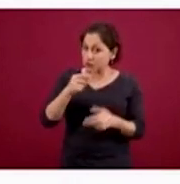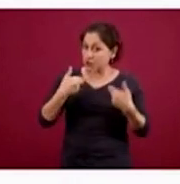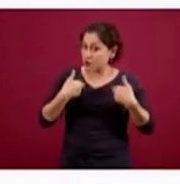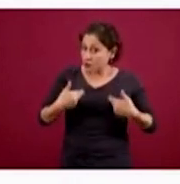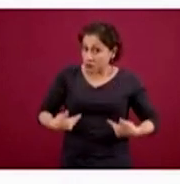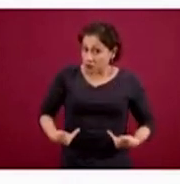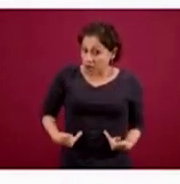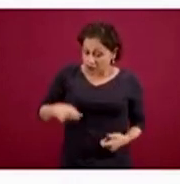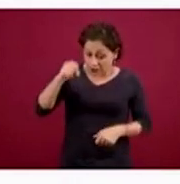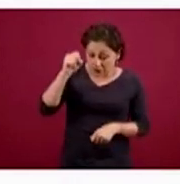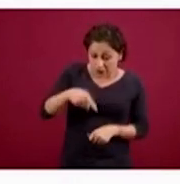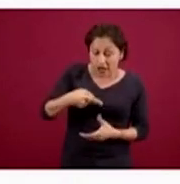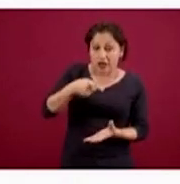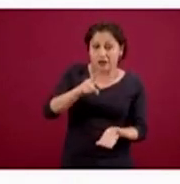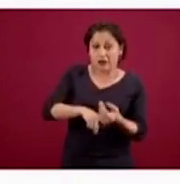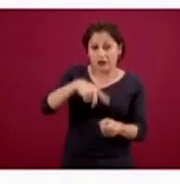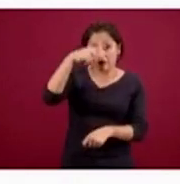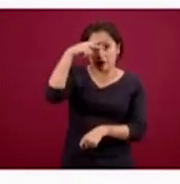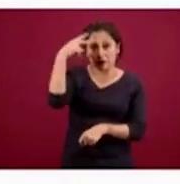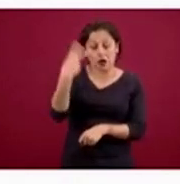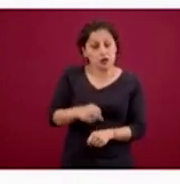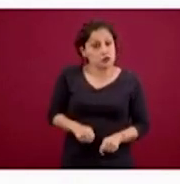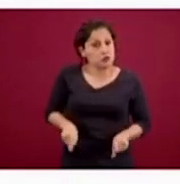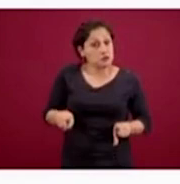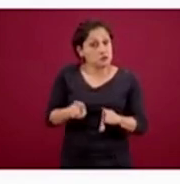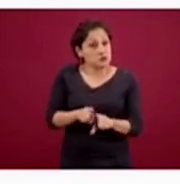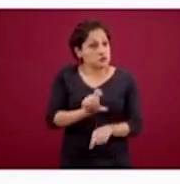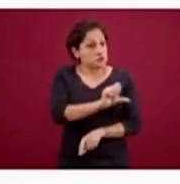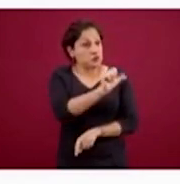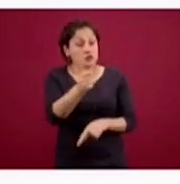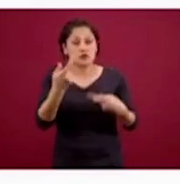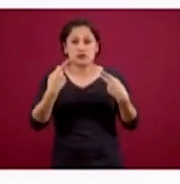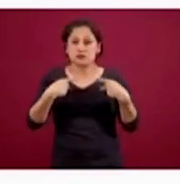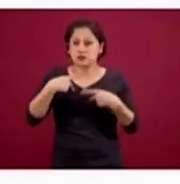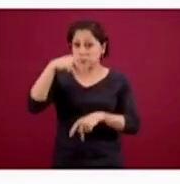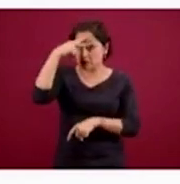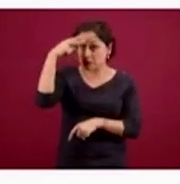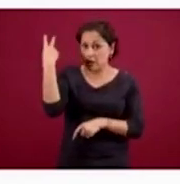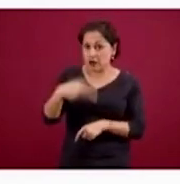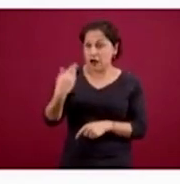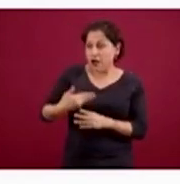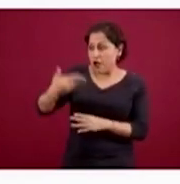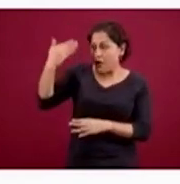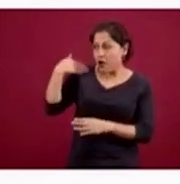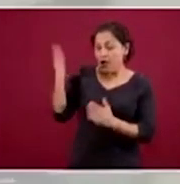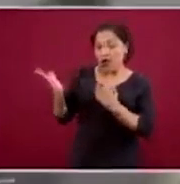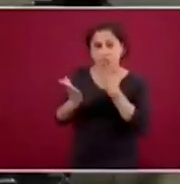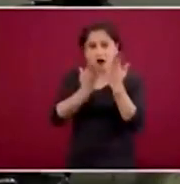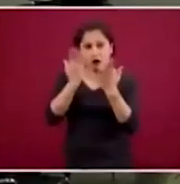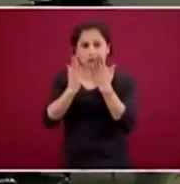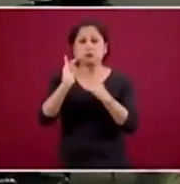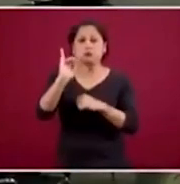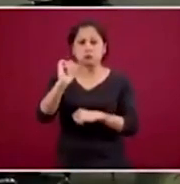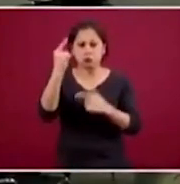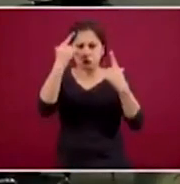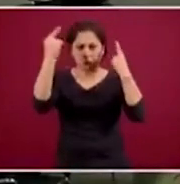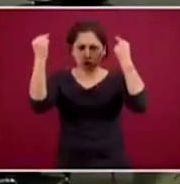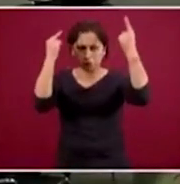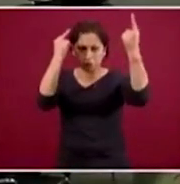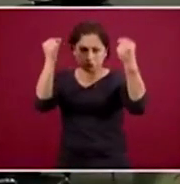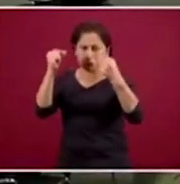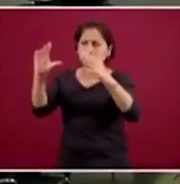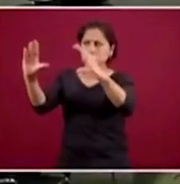mexicanos y mexicanas egresados de la universidad pública y que aparte de haber recibido una formación de excelencia